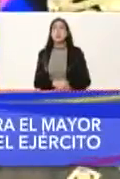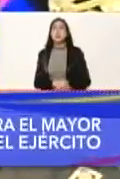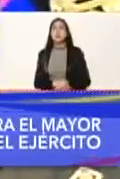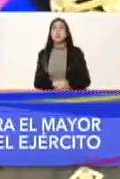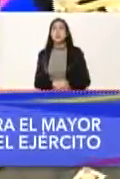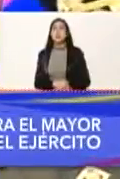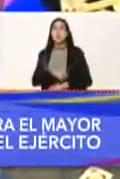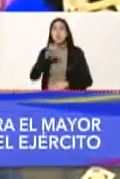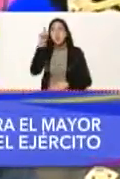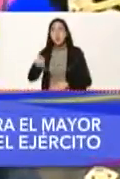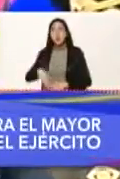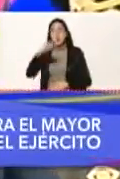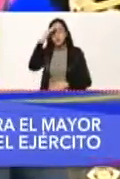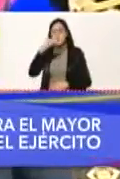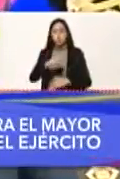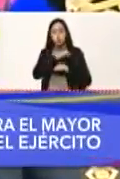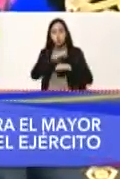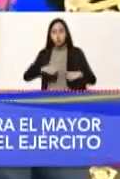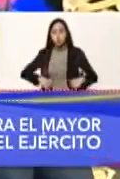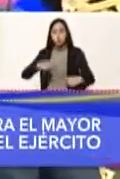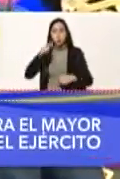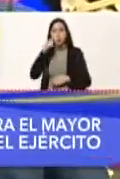Igualmente, en la Guardia Nacional Bolivariana,